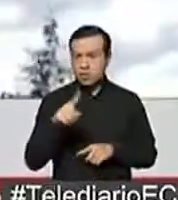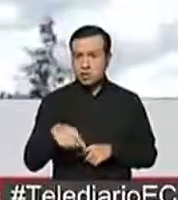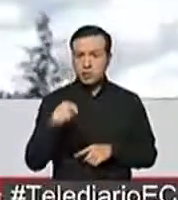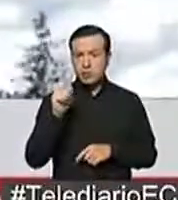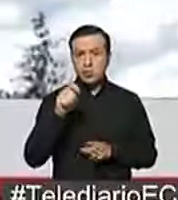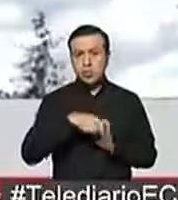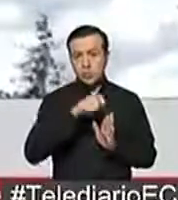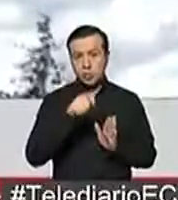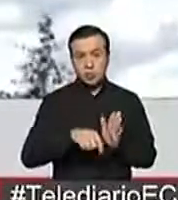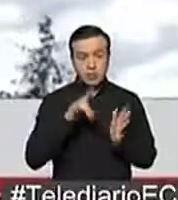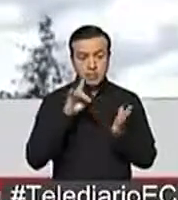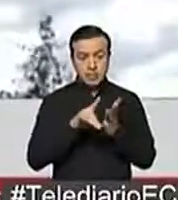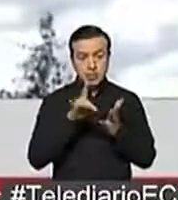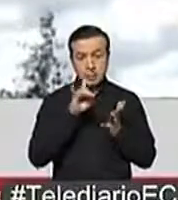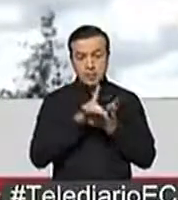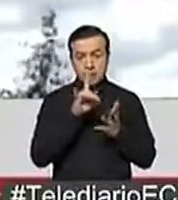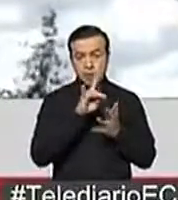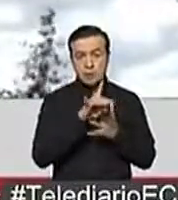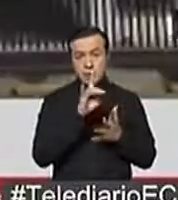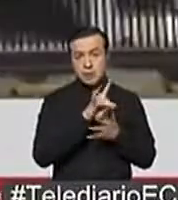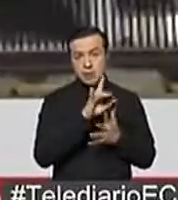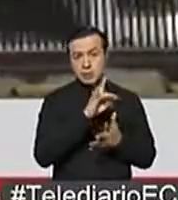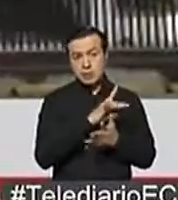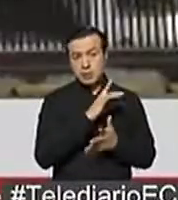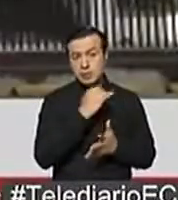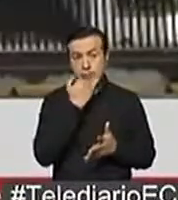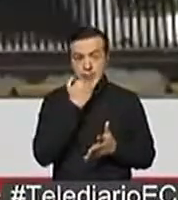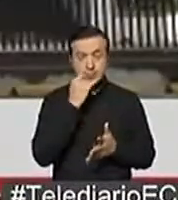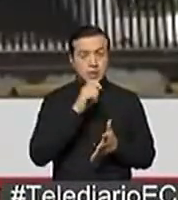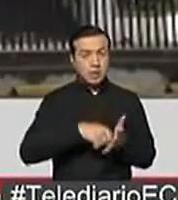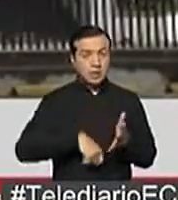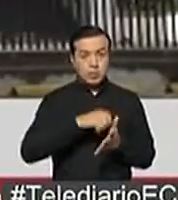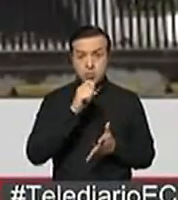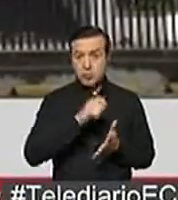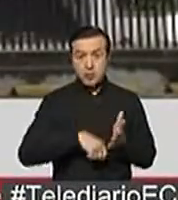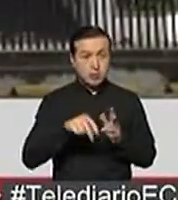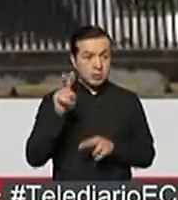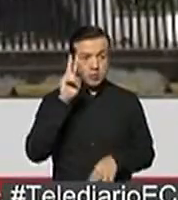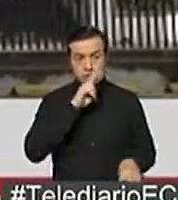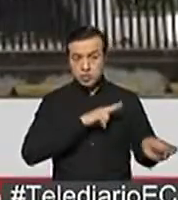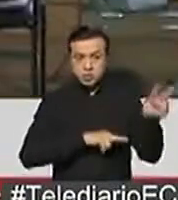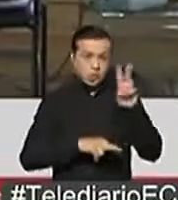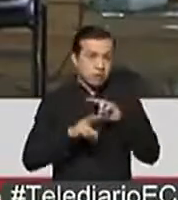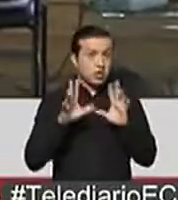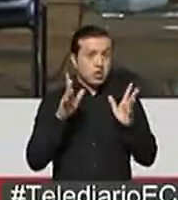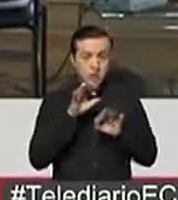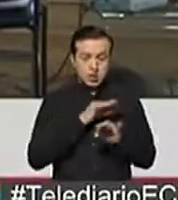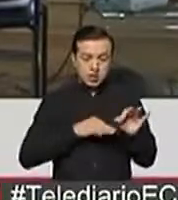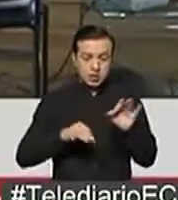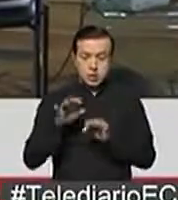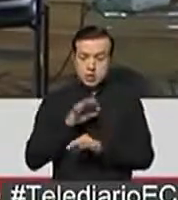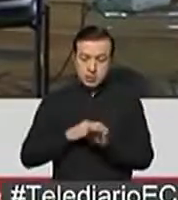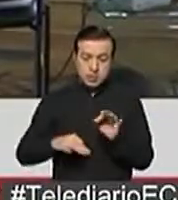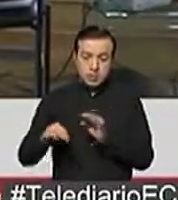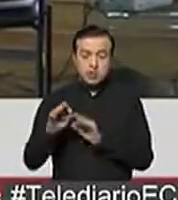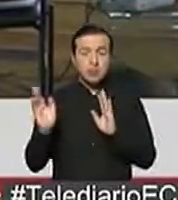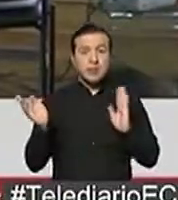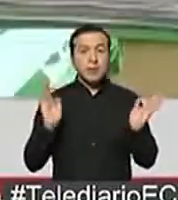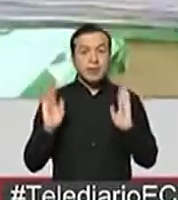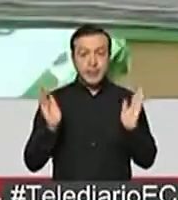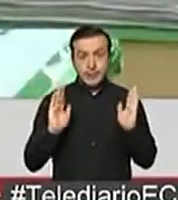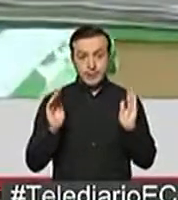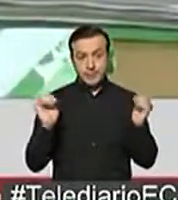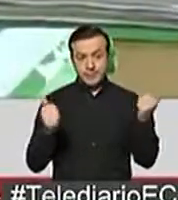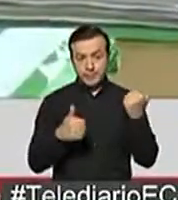serán separados de la Corte Nacional de Justicia por no aprobar el proceso de evaluación serán reemplazados temporalmente por jueces